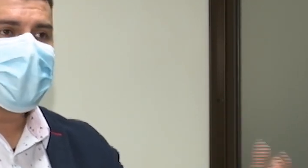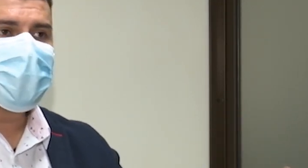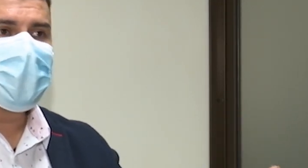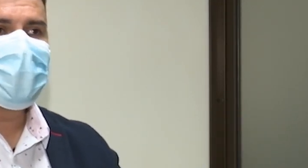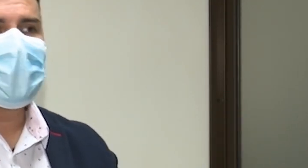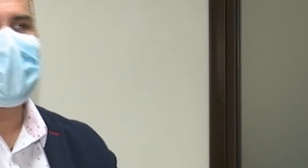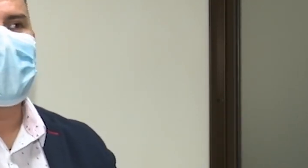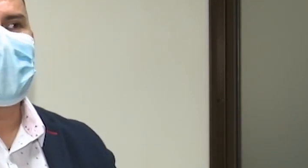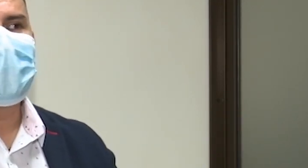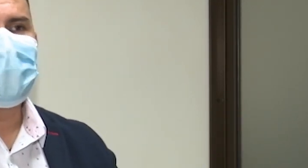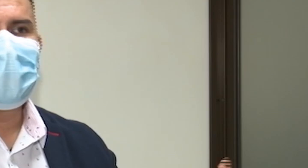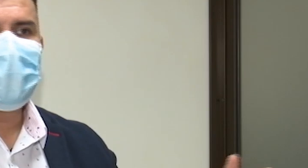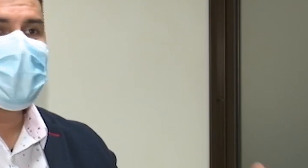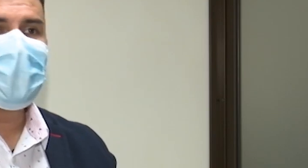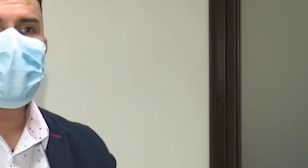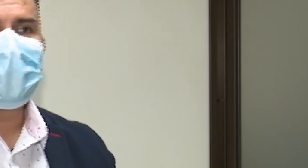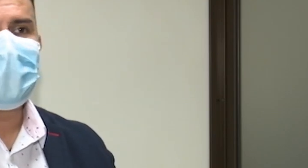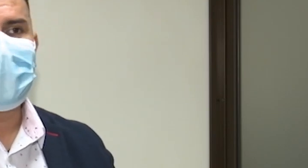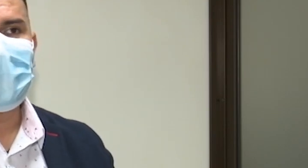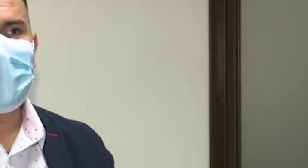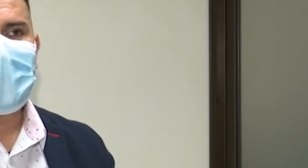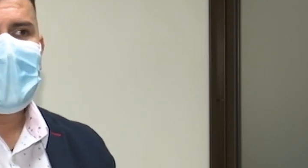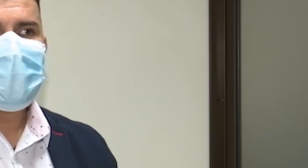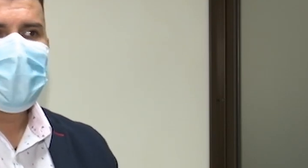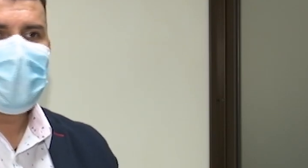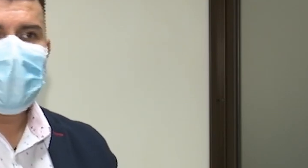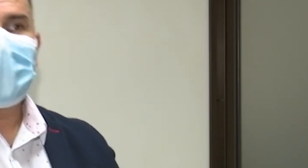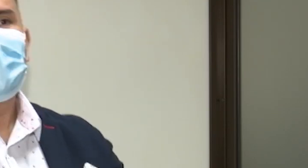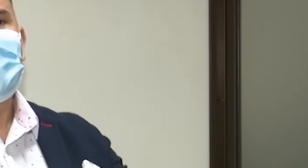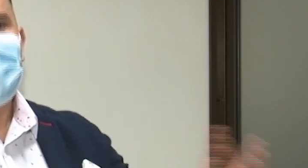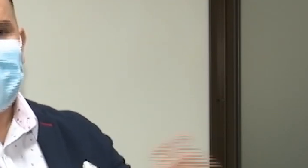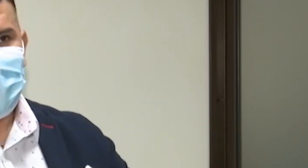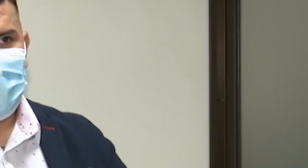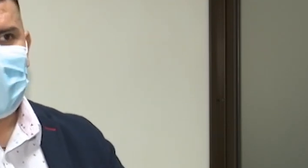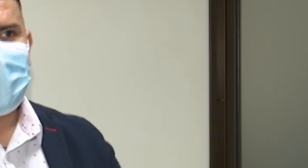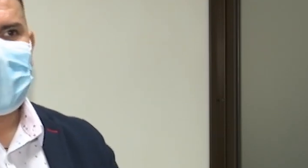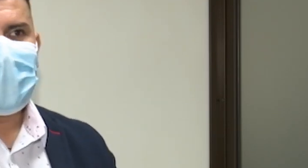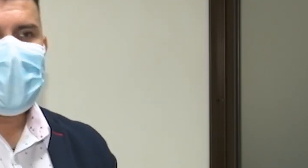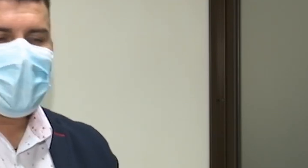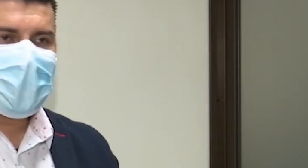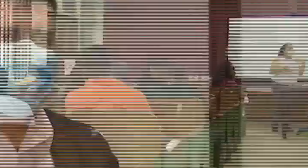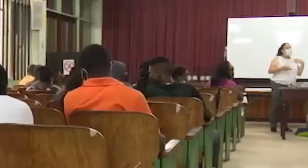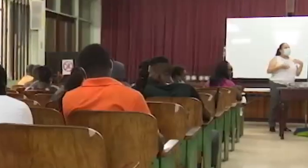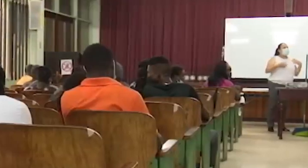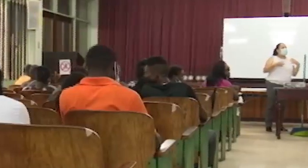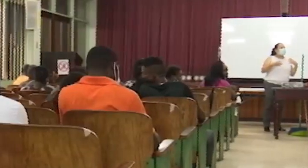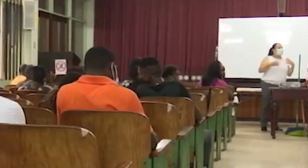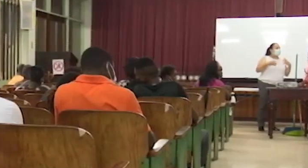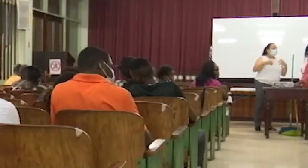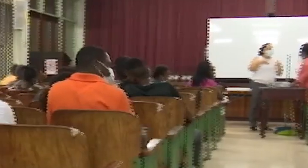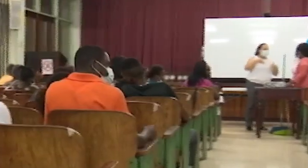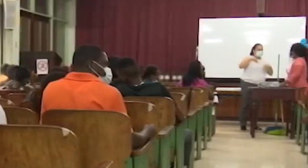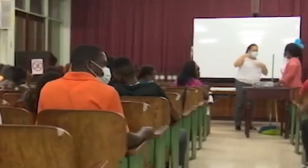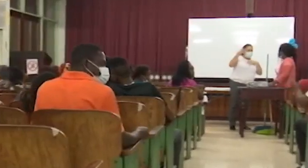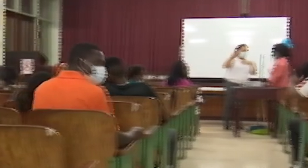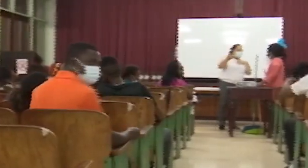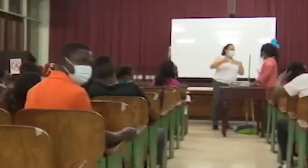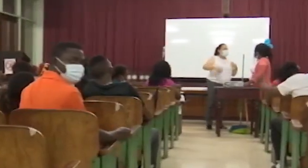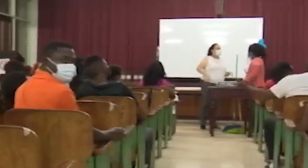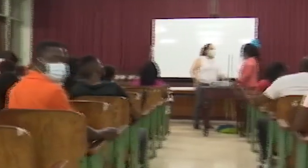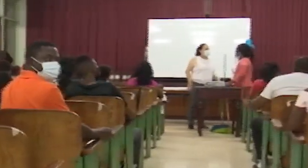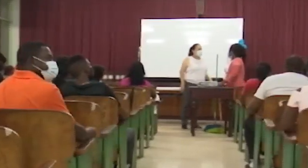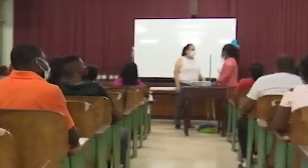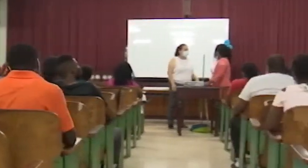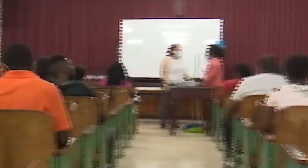en Estados Unidos, a una posible deportación, buscando que lo regresen acá. Ante el eventual aumento de estos